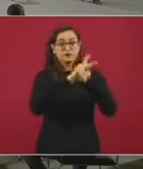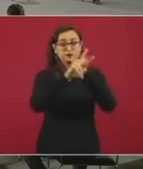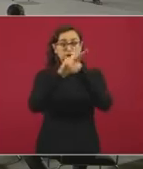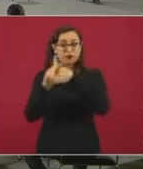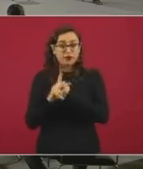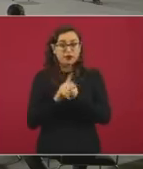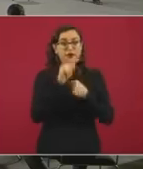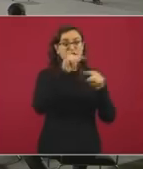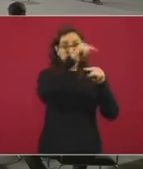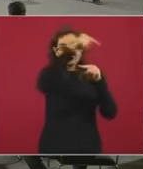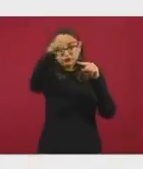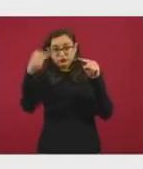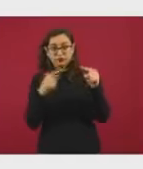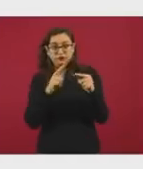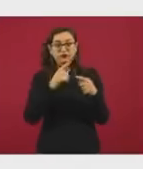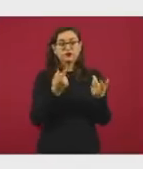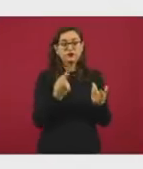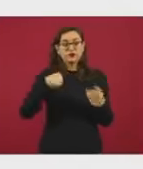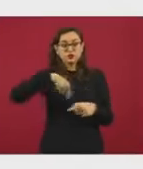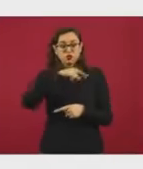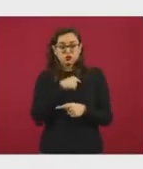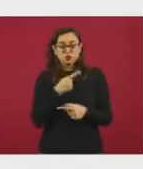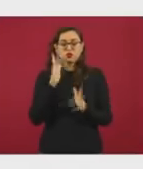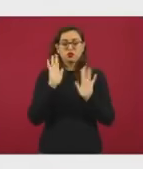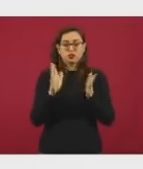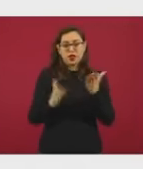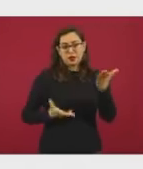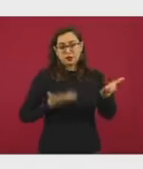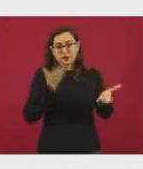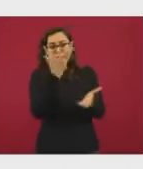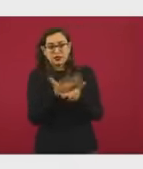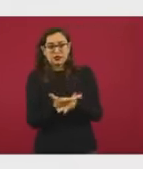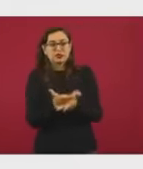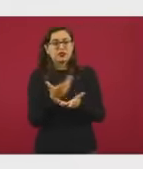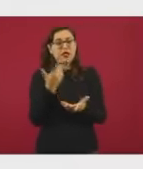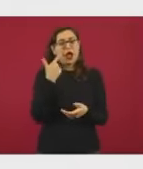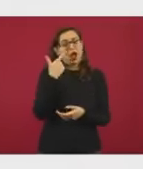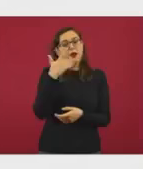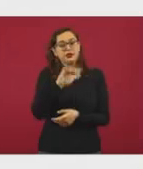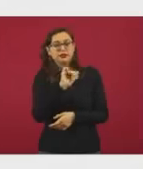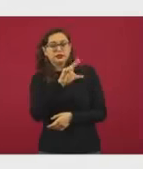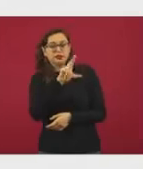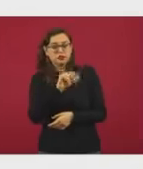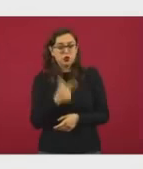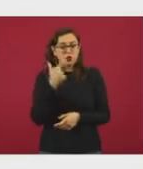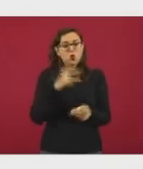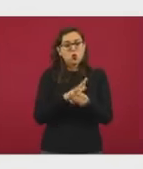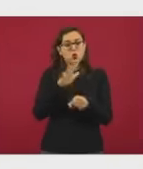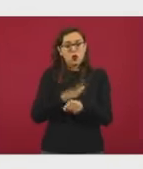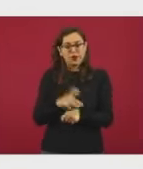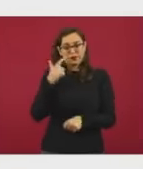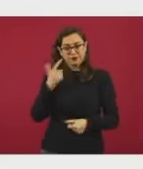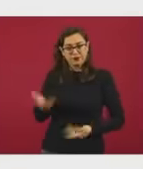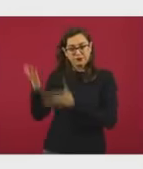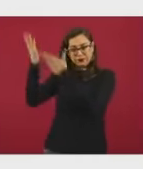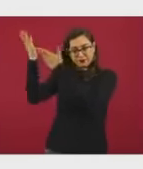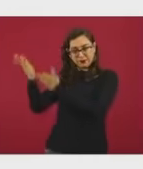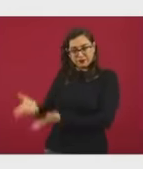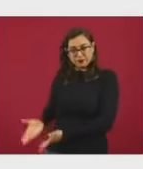Moderna, que se va a analizar el día 17, Sinovac y Novavax. Todas esas ya